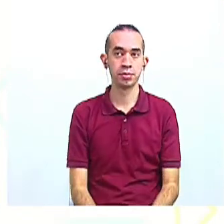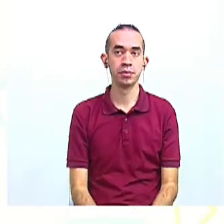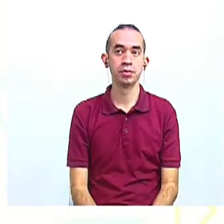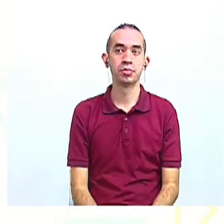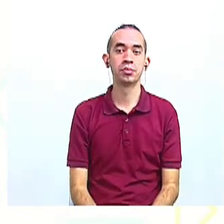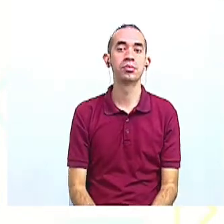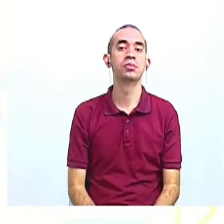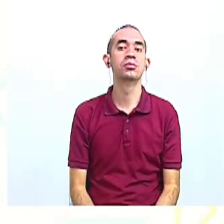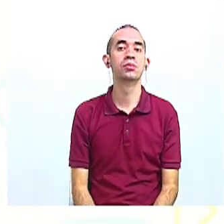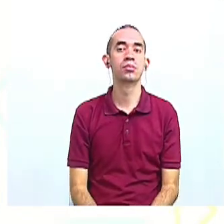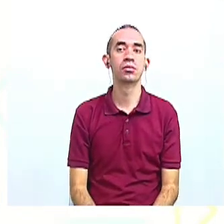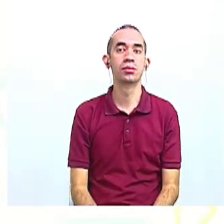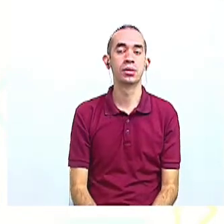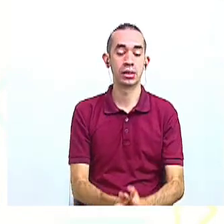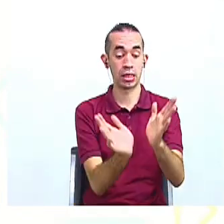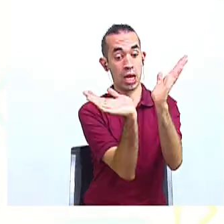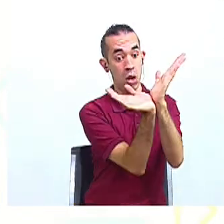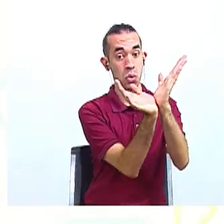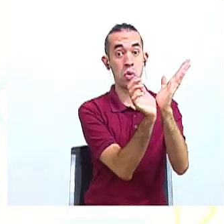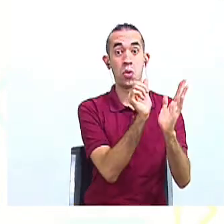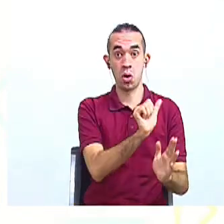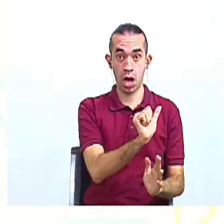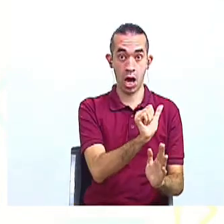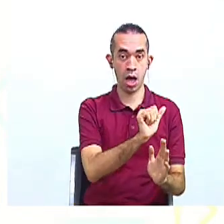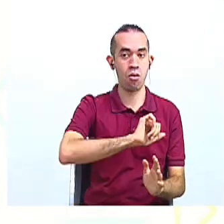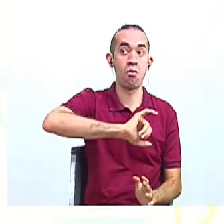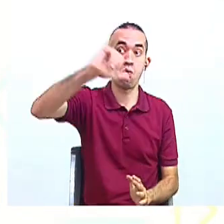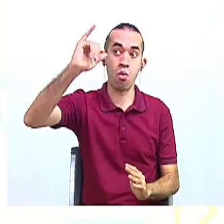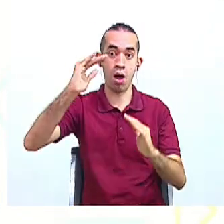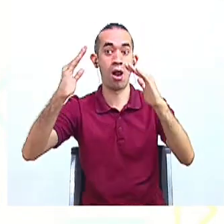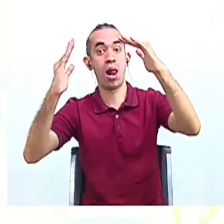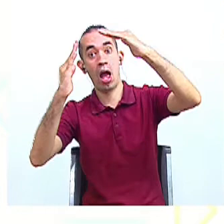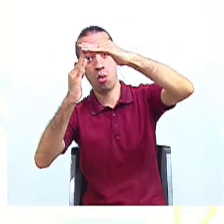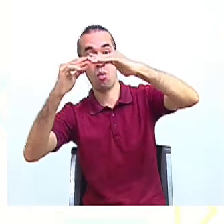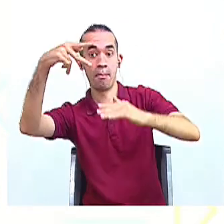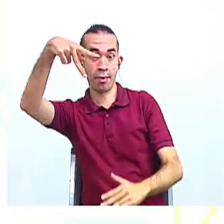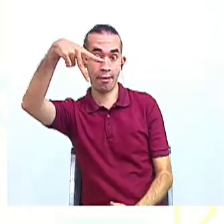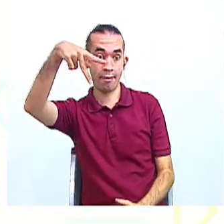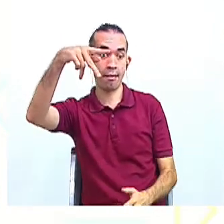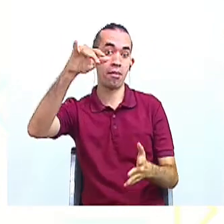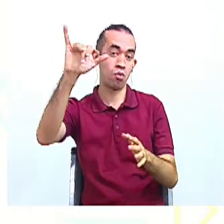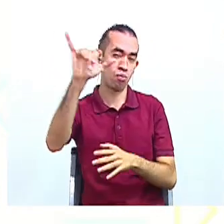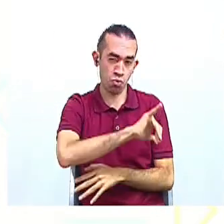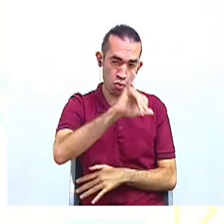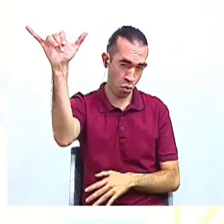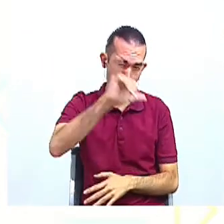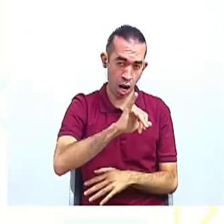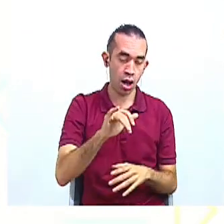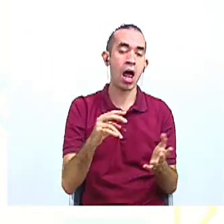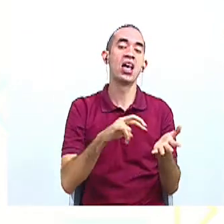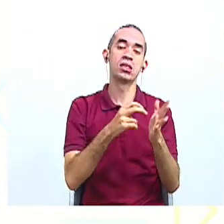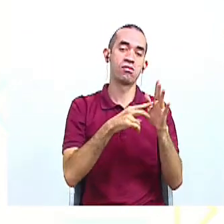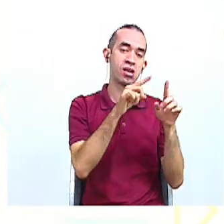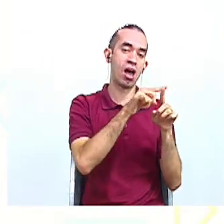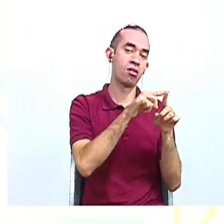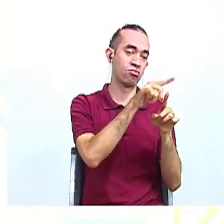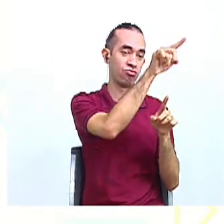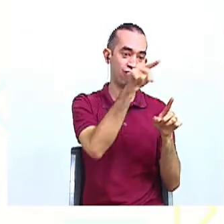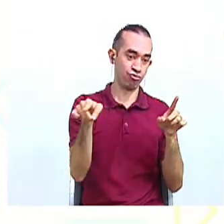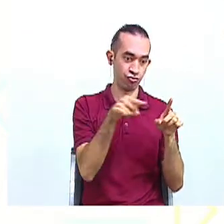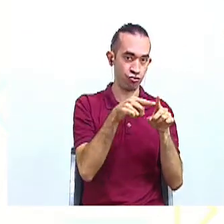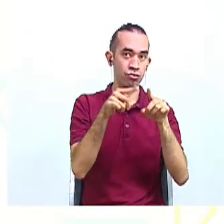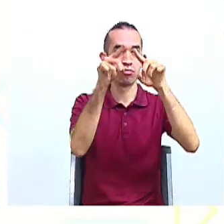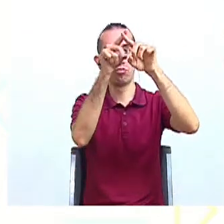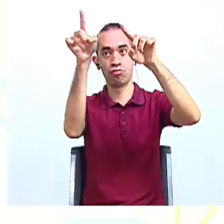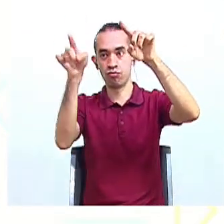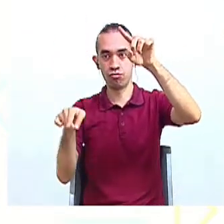Entonces, si el ángulo A es congruente con el ángulo P, estos triángulos son semejantes